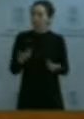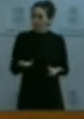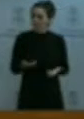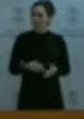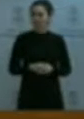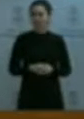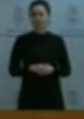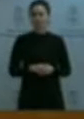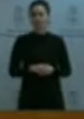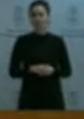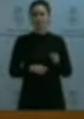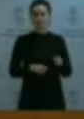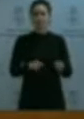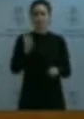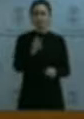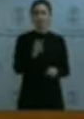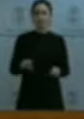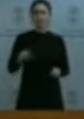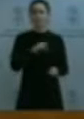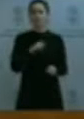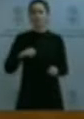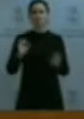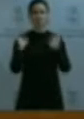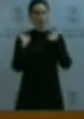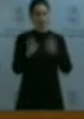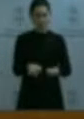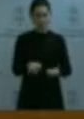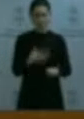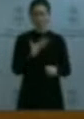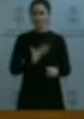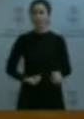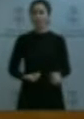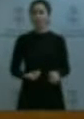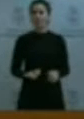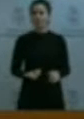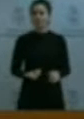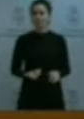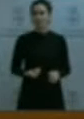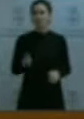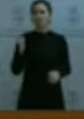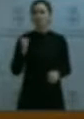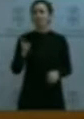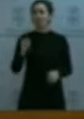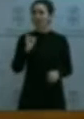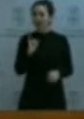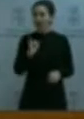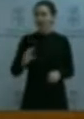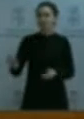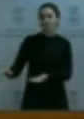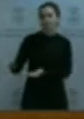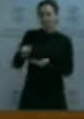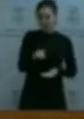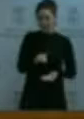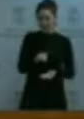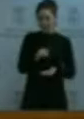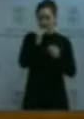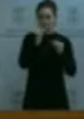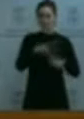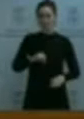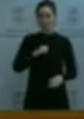de Castilla, León y Murcia eran las únicas que disponían ya de las historias clínicas y se estaban dando a los afectados mediante